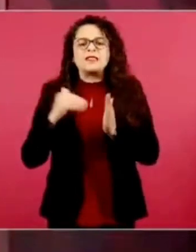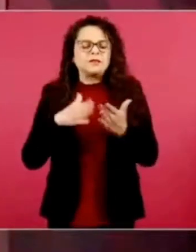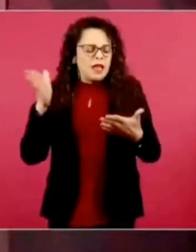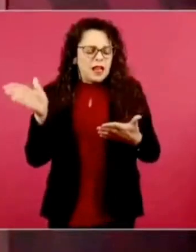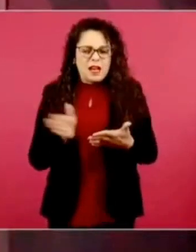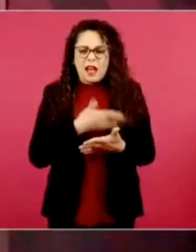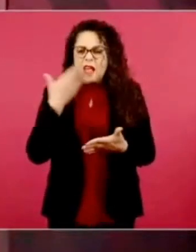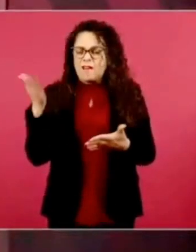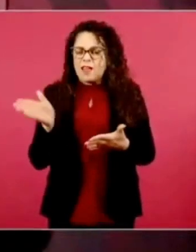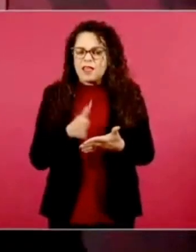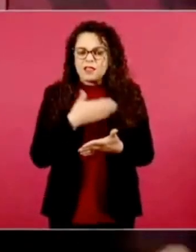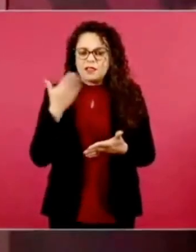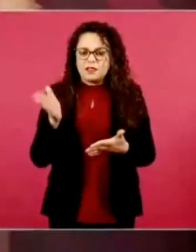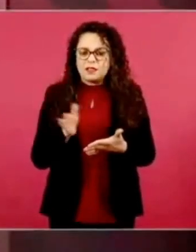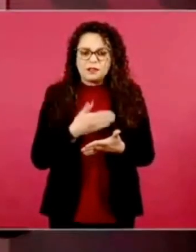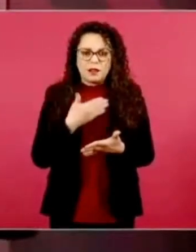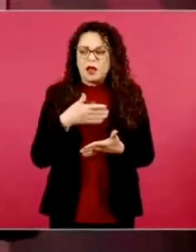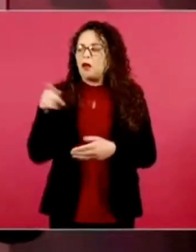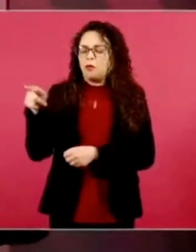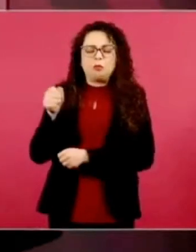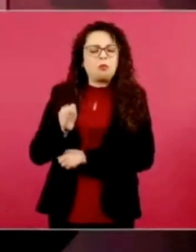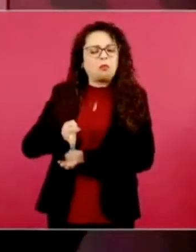todas se las compraba.